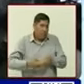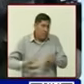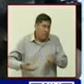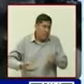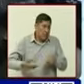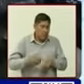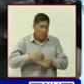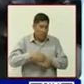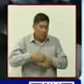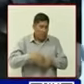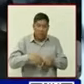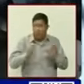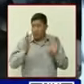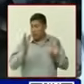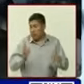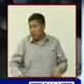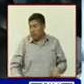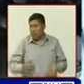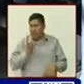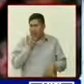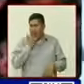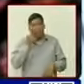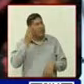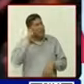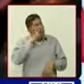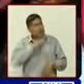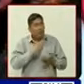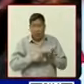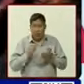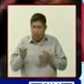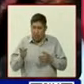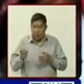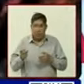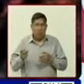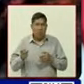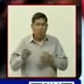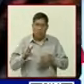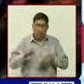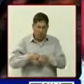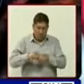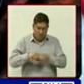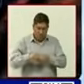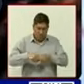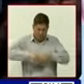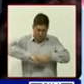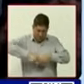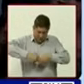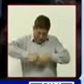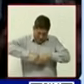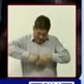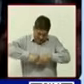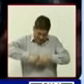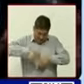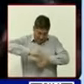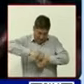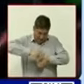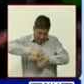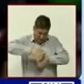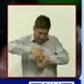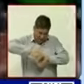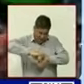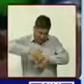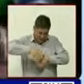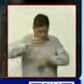el cilindro de gas. Pero esa garrafa al parecer no cerraba. No cierra el paso.